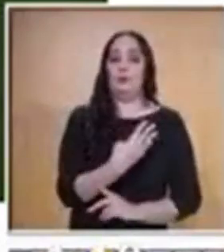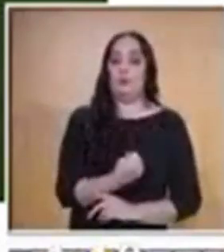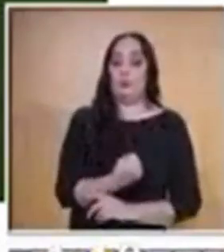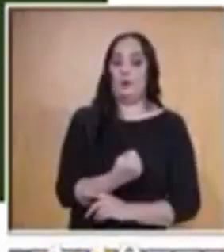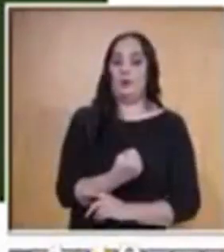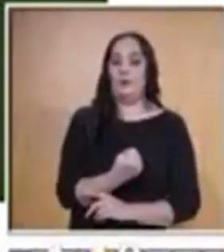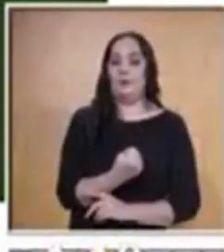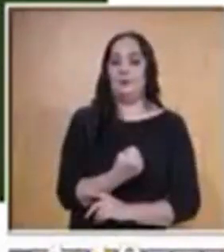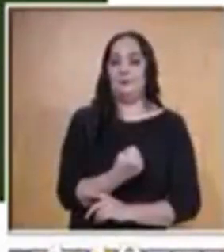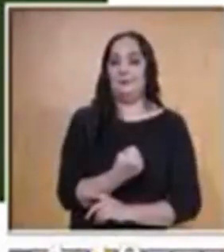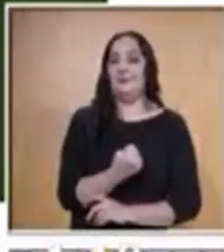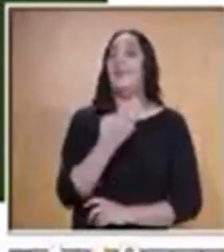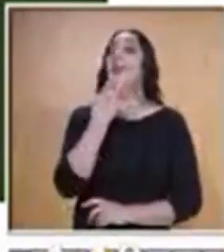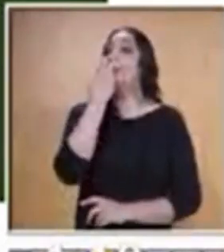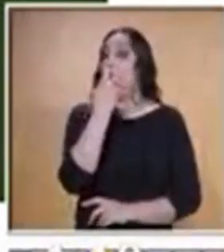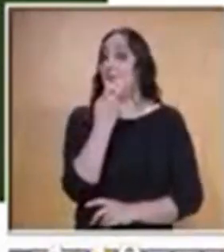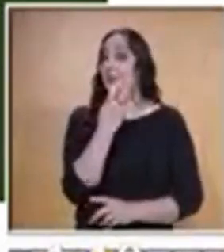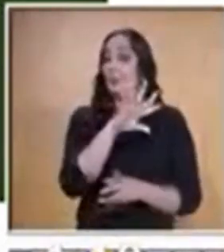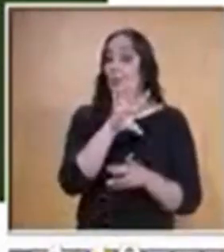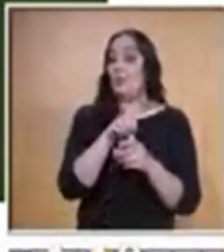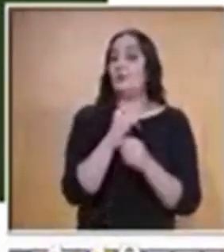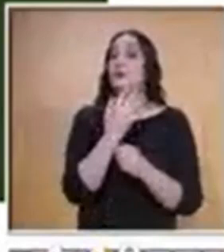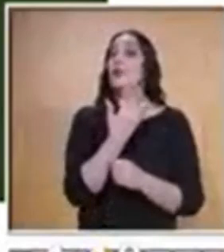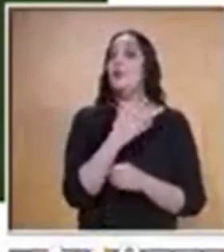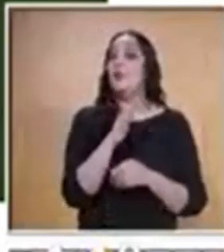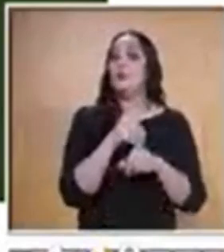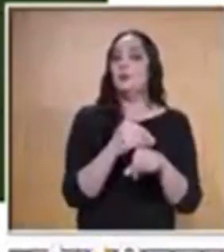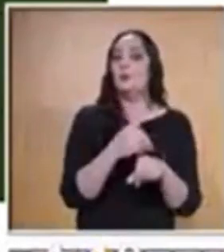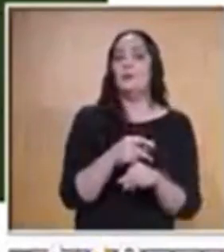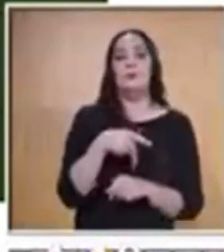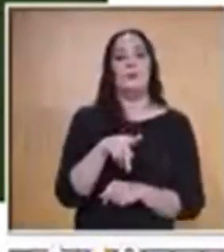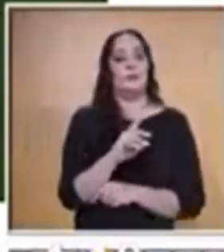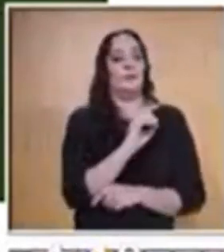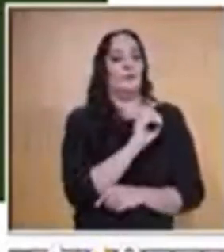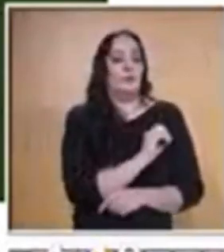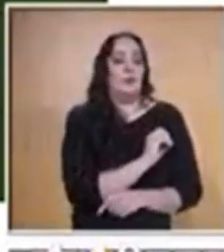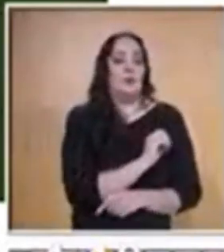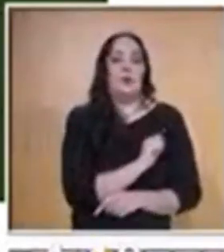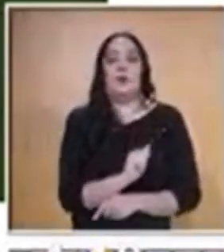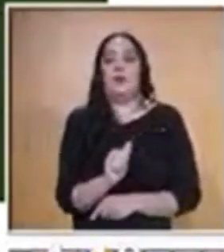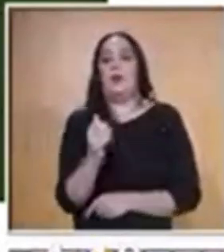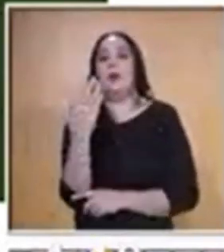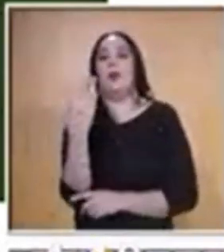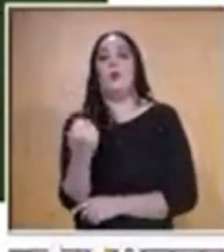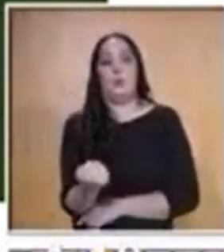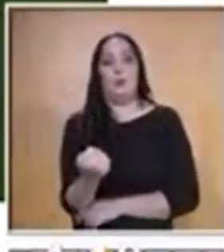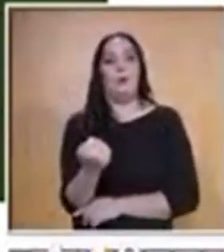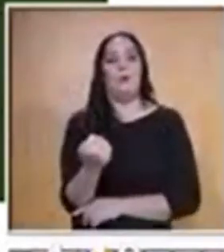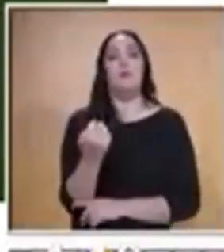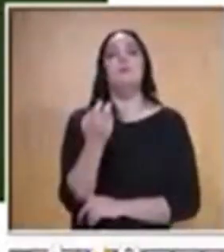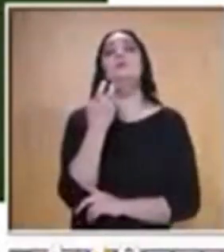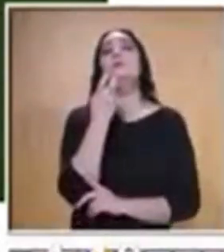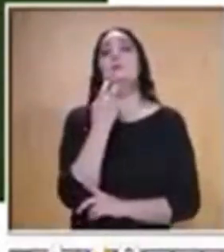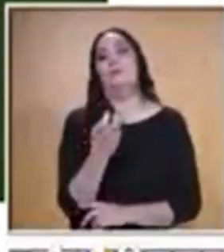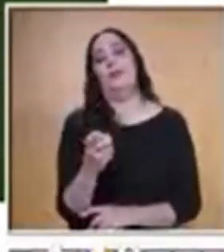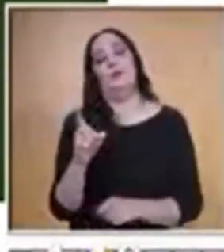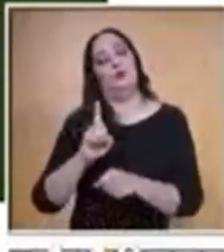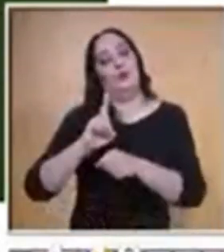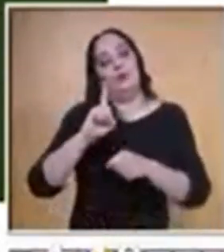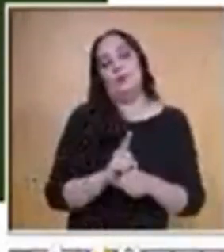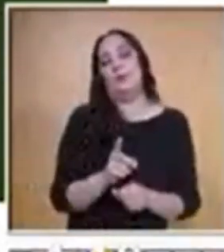y 9. Estos son los números que nosotros vemos en nuestra cotidianidad, que aprendemos en clase y que utilizamos